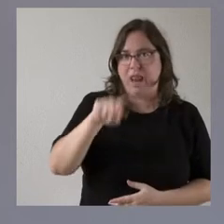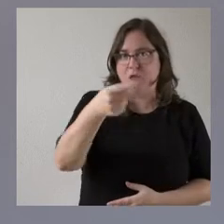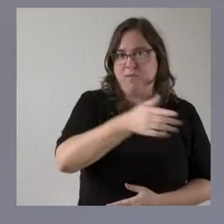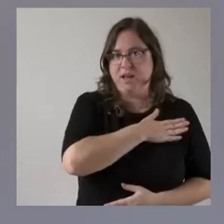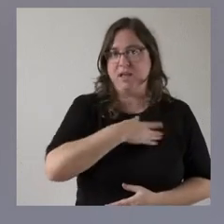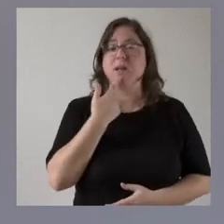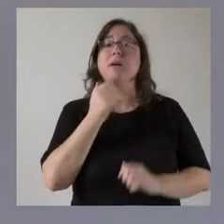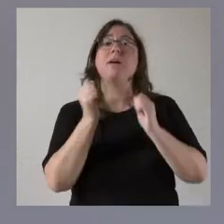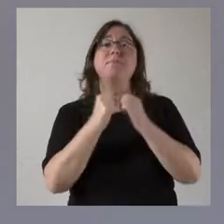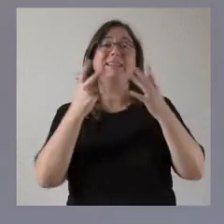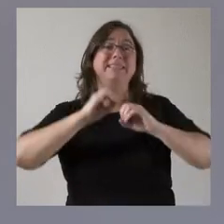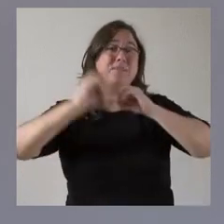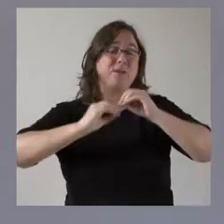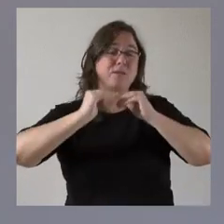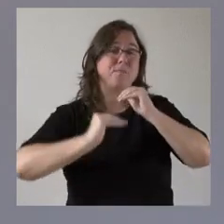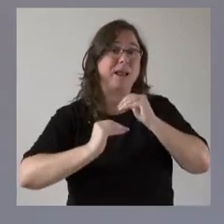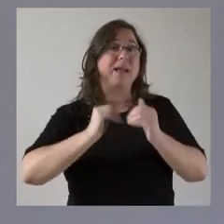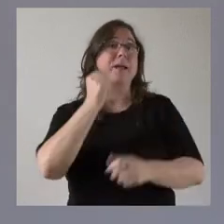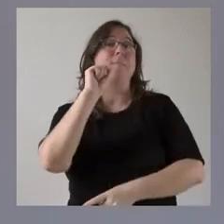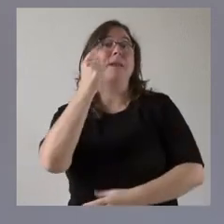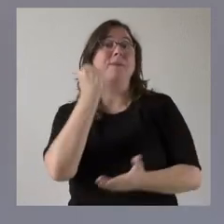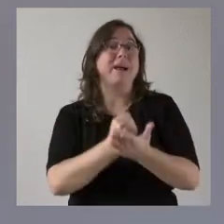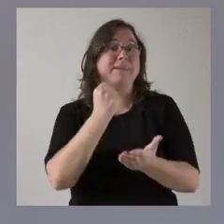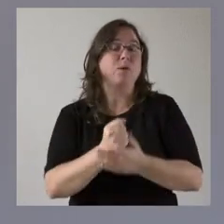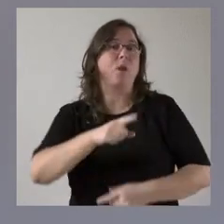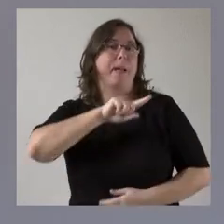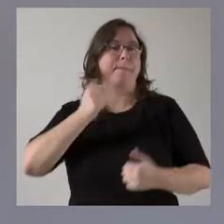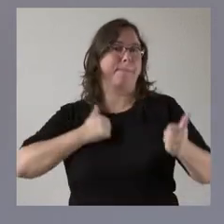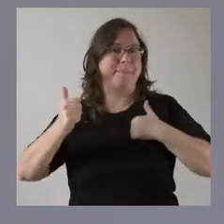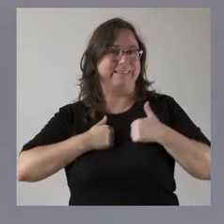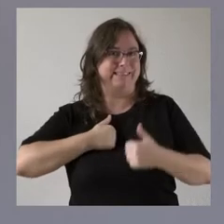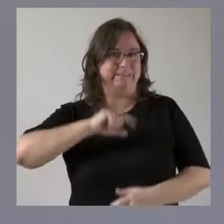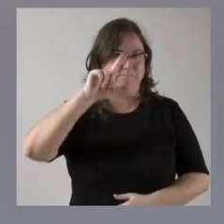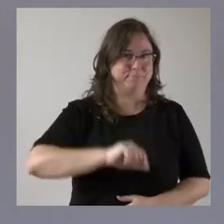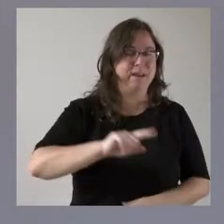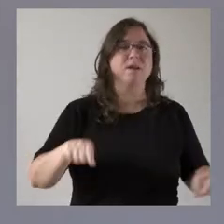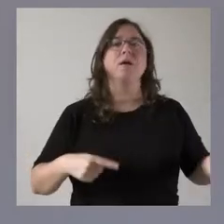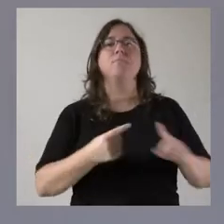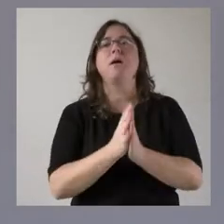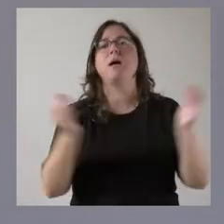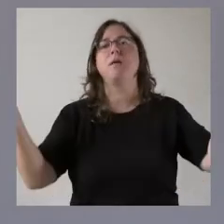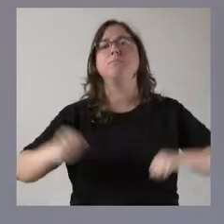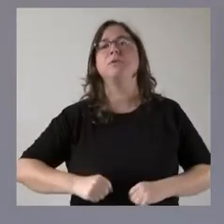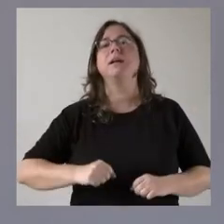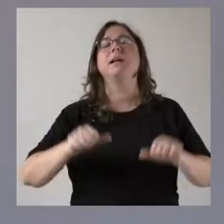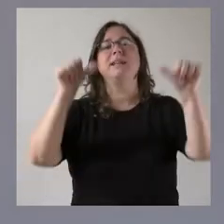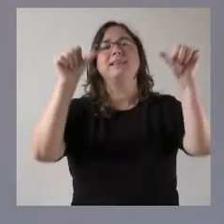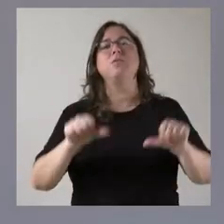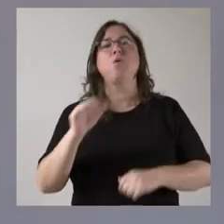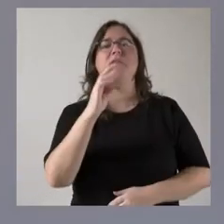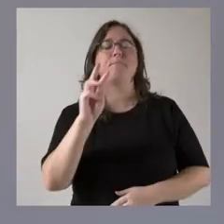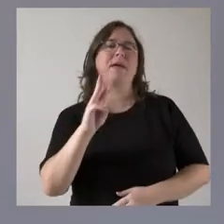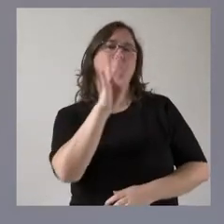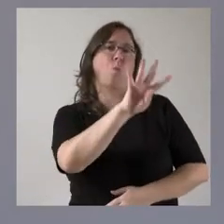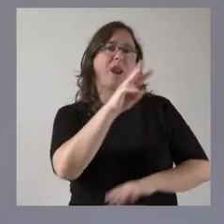del más del 27% en las primeras matrículas de máster habilitante o la aprobación de 48 nuevos ciclos de fp y la